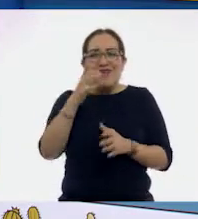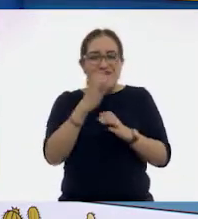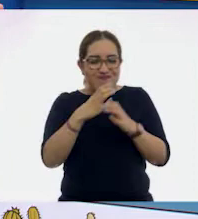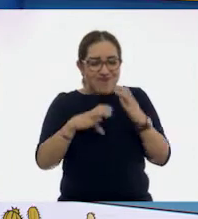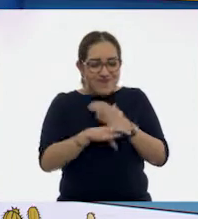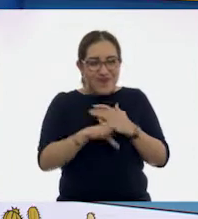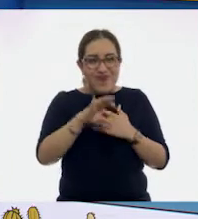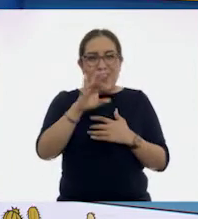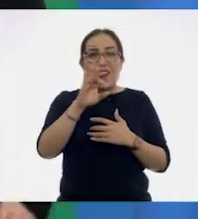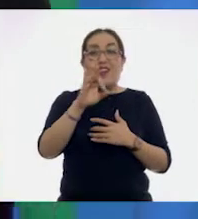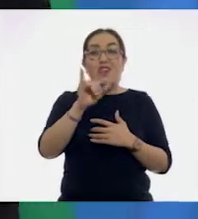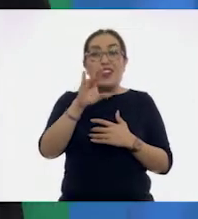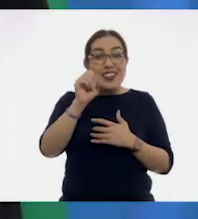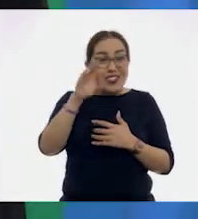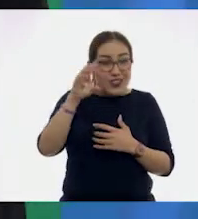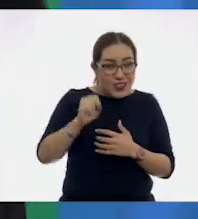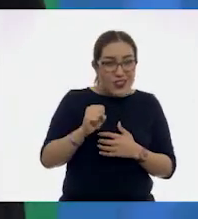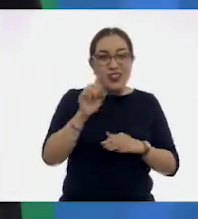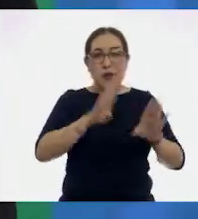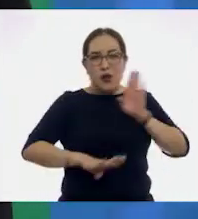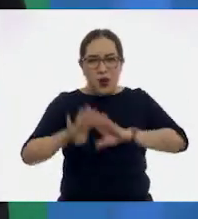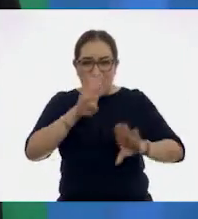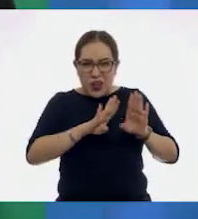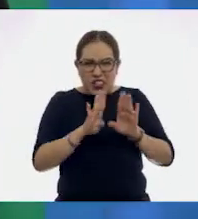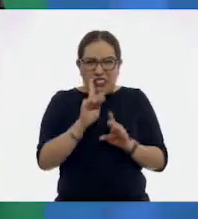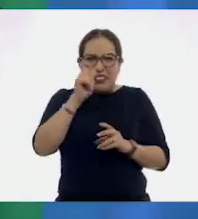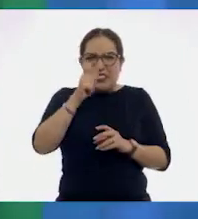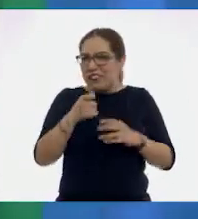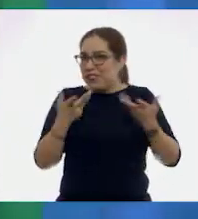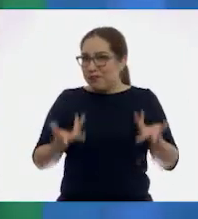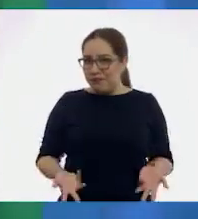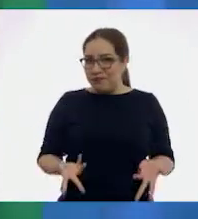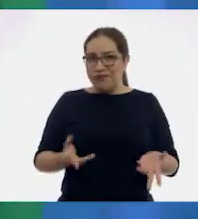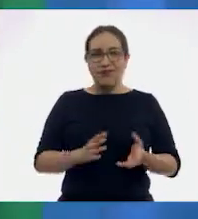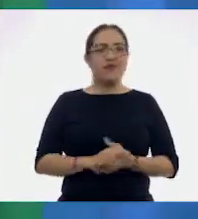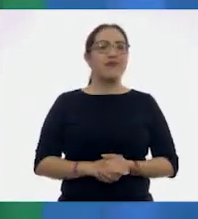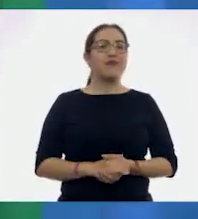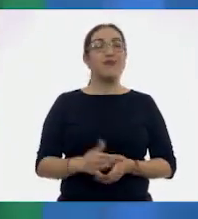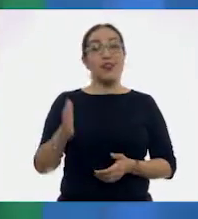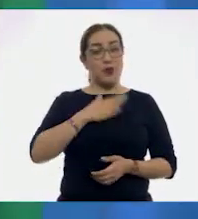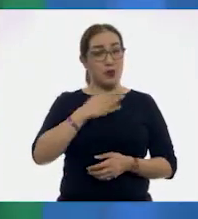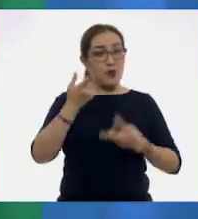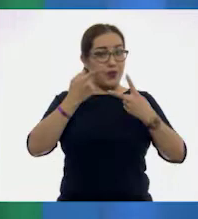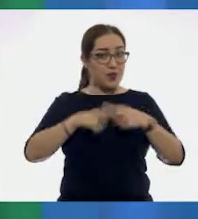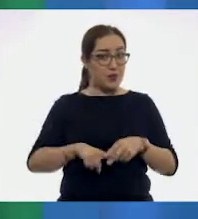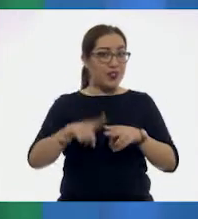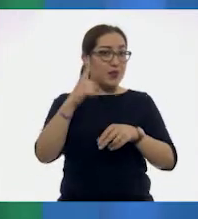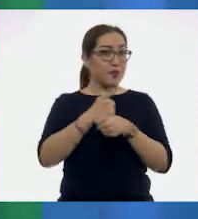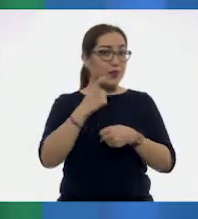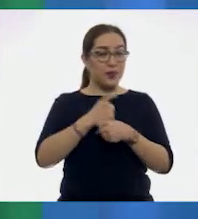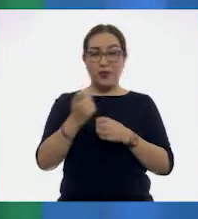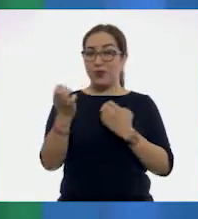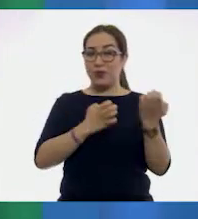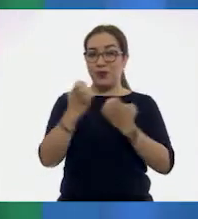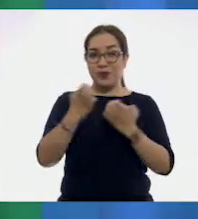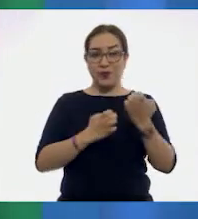físicos de un ecosistema. Muy bien. Vamos a comenzar primero. Hagamos un ejercicio con nuestra